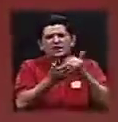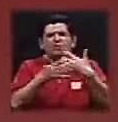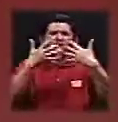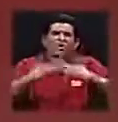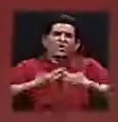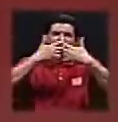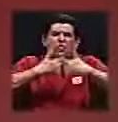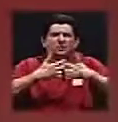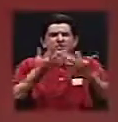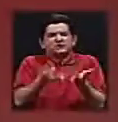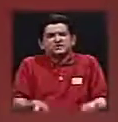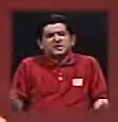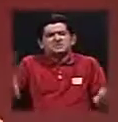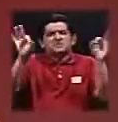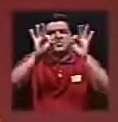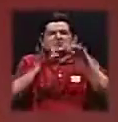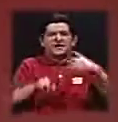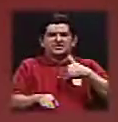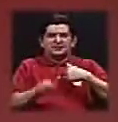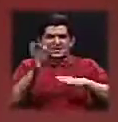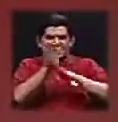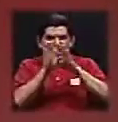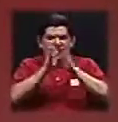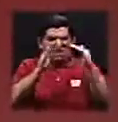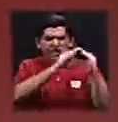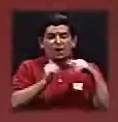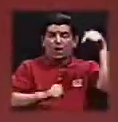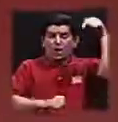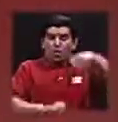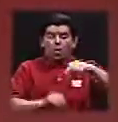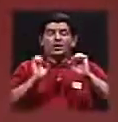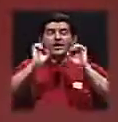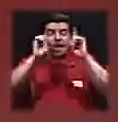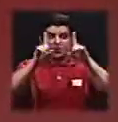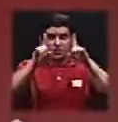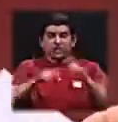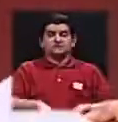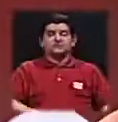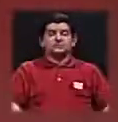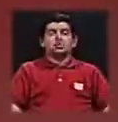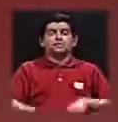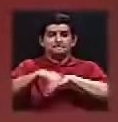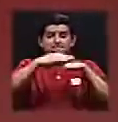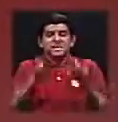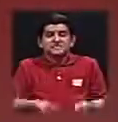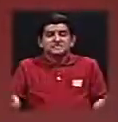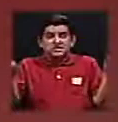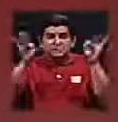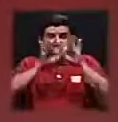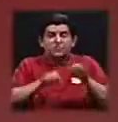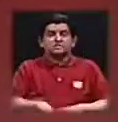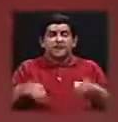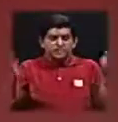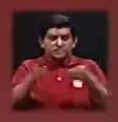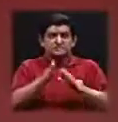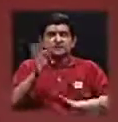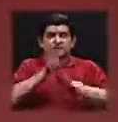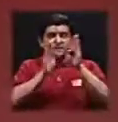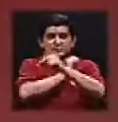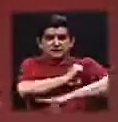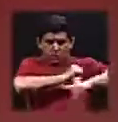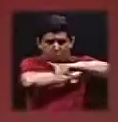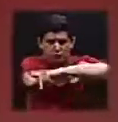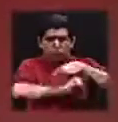industria era el factor fundamental para el desarrollo de los pueblos. Hoy en día la educación es la fuente fundamental para propiciar el desarrollo de nuestros